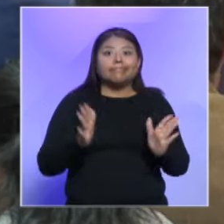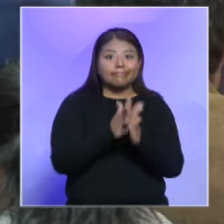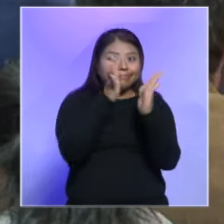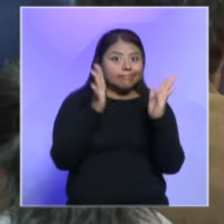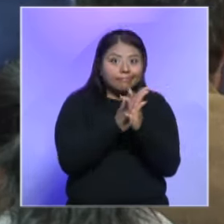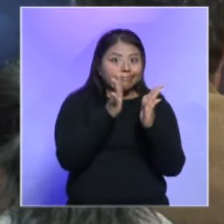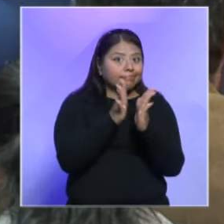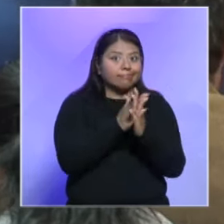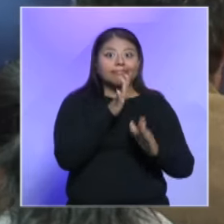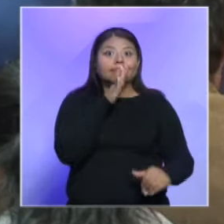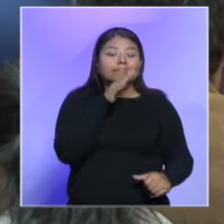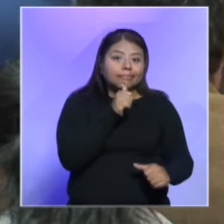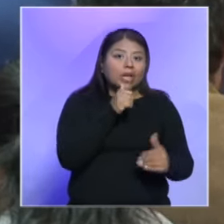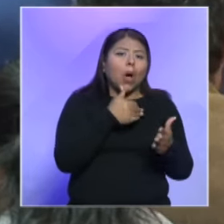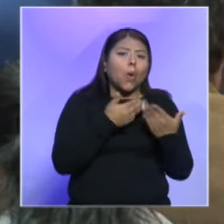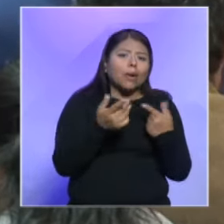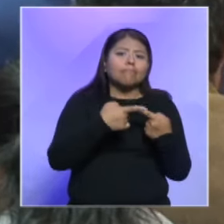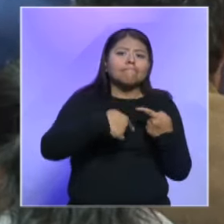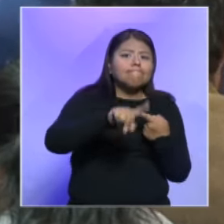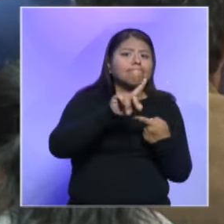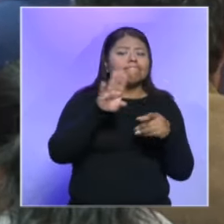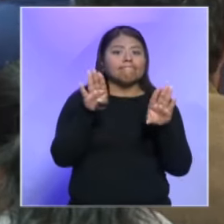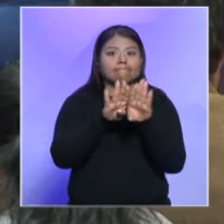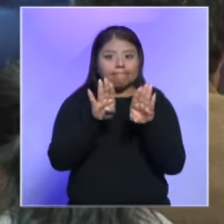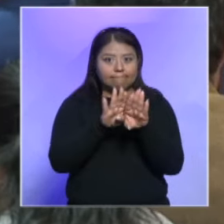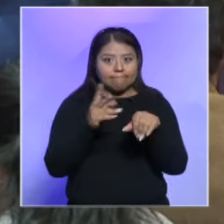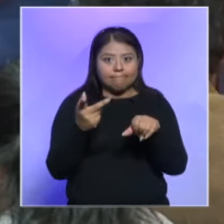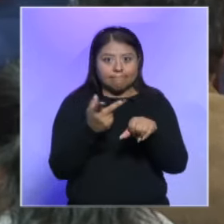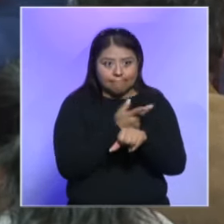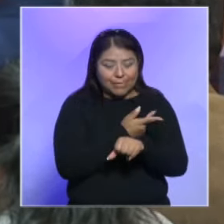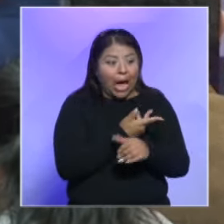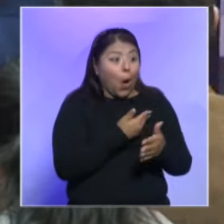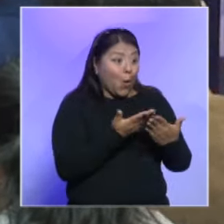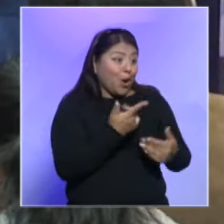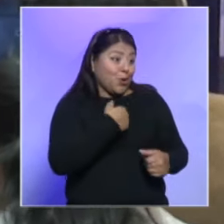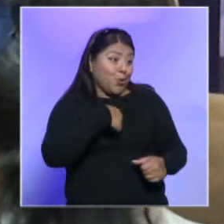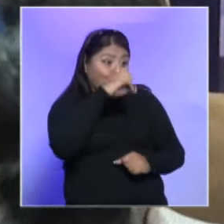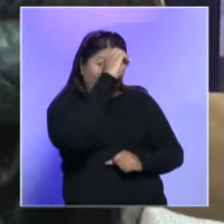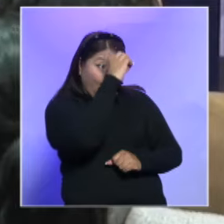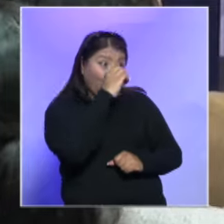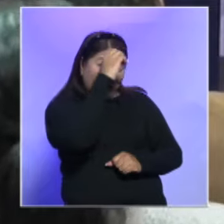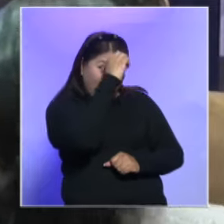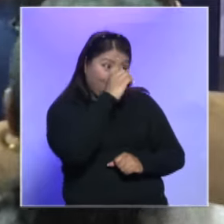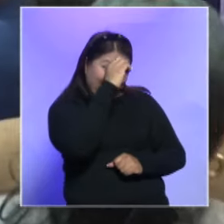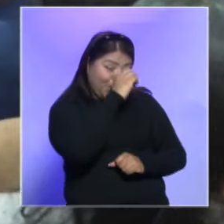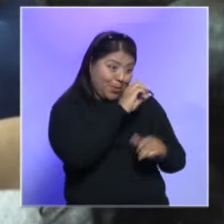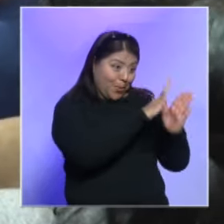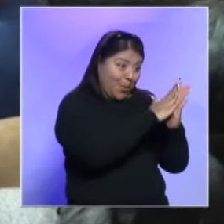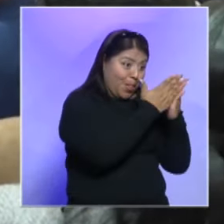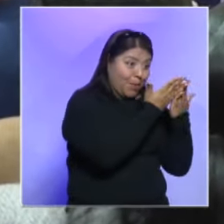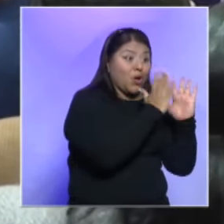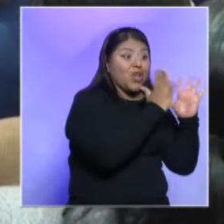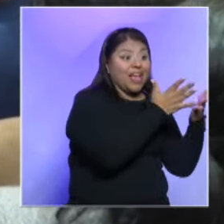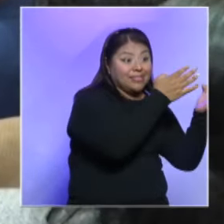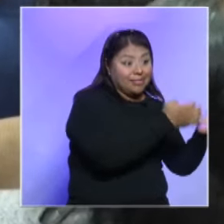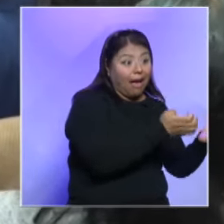Poder Judicial, así que me parece que tienes todo un nuevo tomo enfrente de esta obra, ahora con